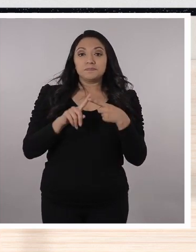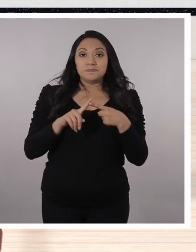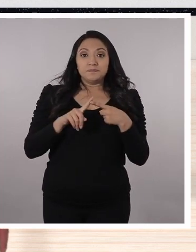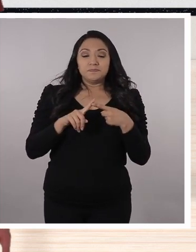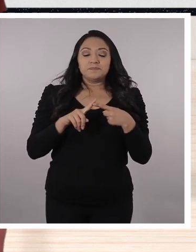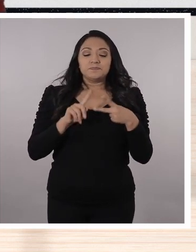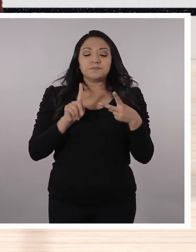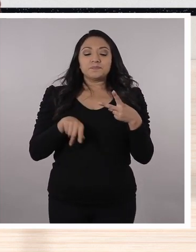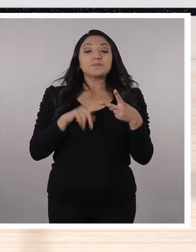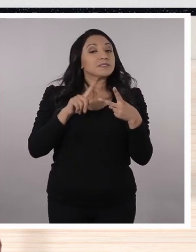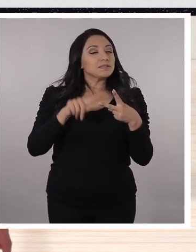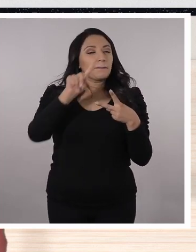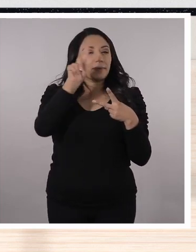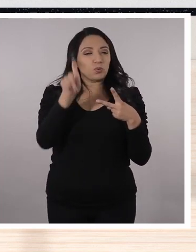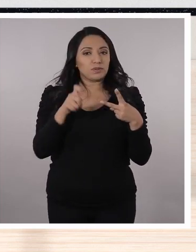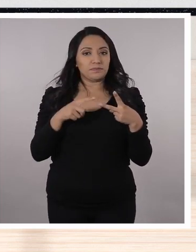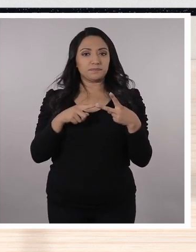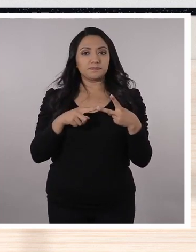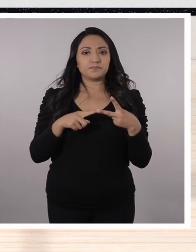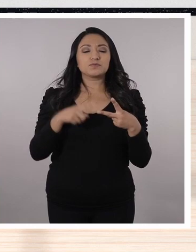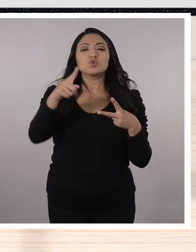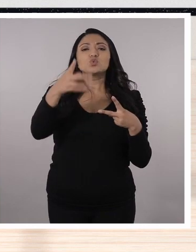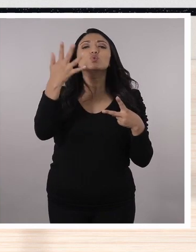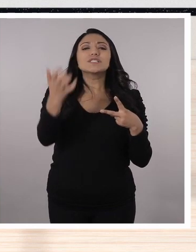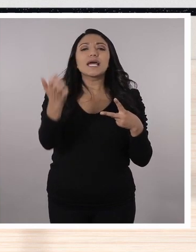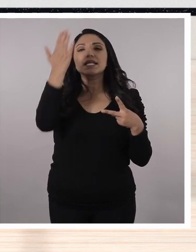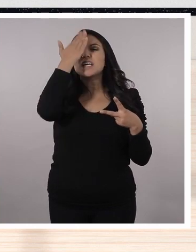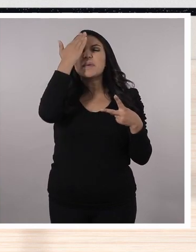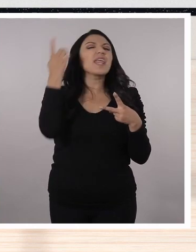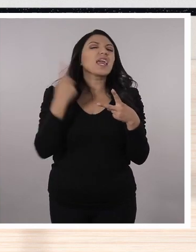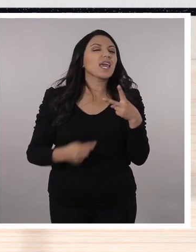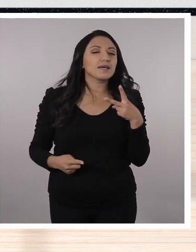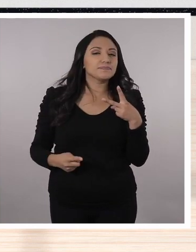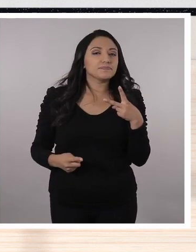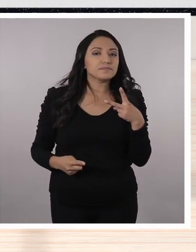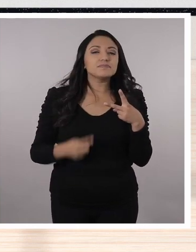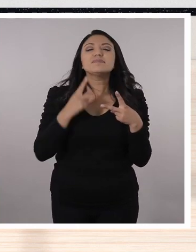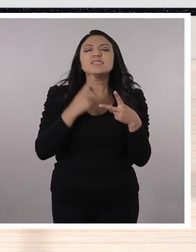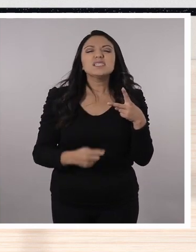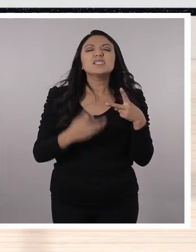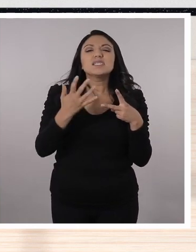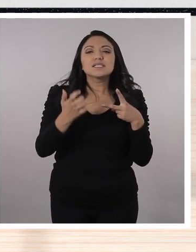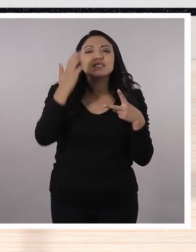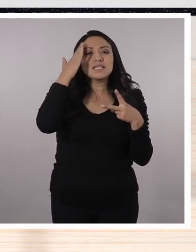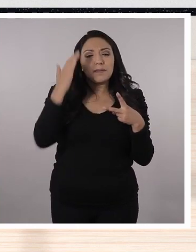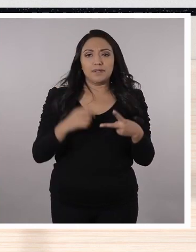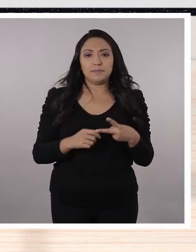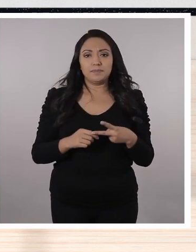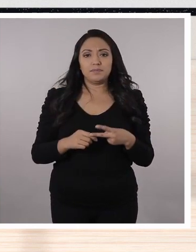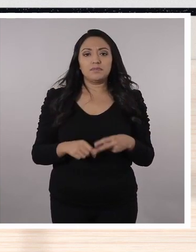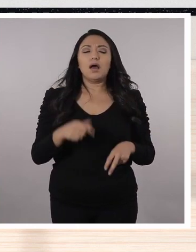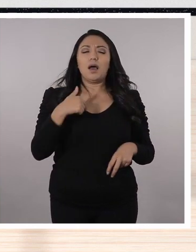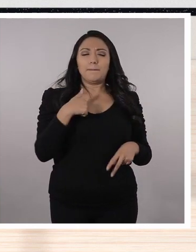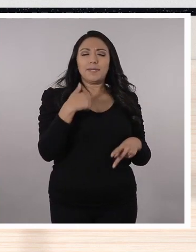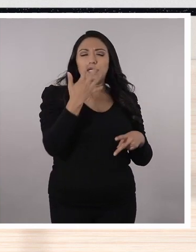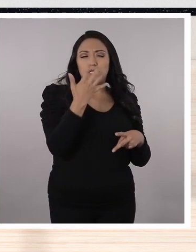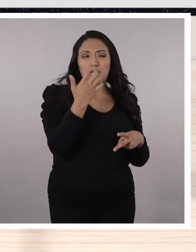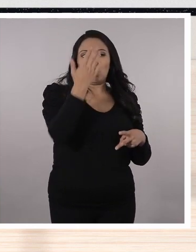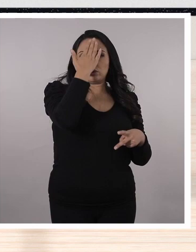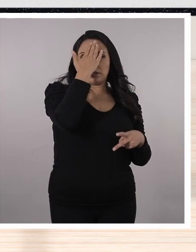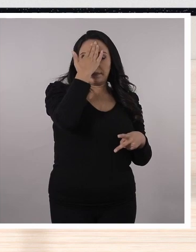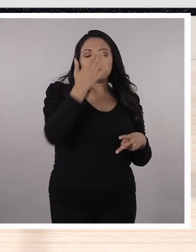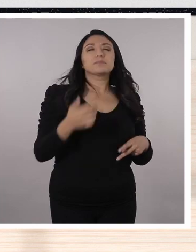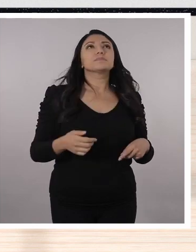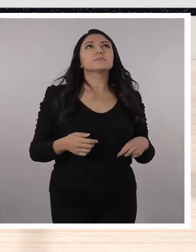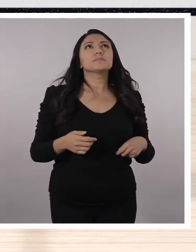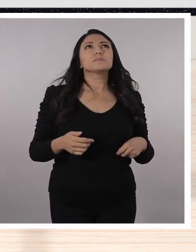con la segunda pregunta, chicos y chicas en casa. ¿Qué queremos saber? Nelly, ¿qué queremos saber? Profe, a mí me quedó la duda y